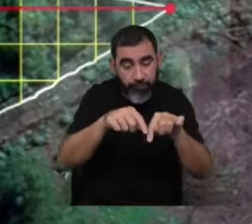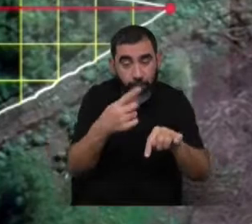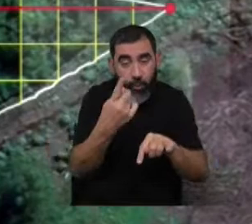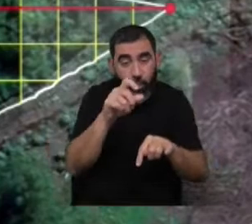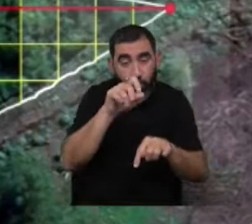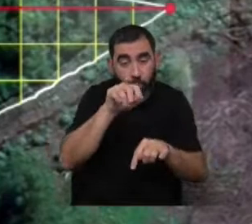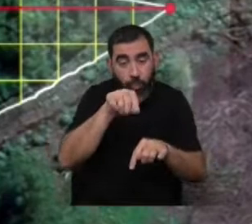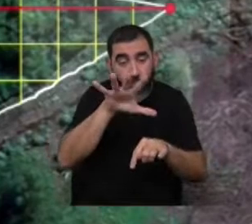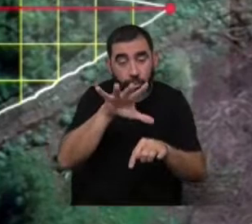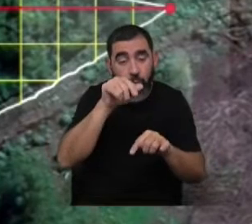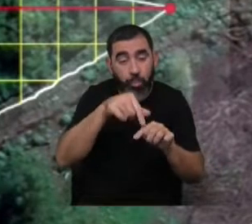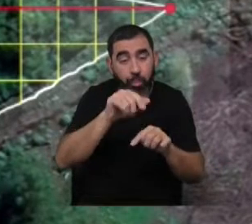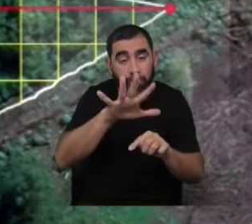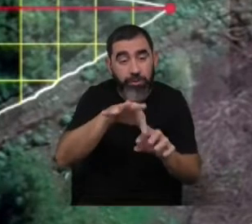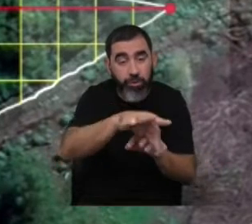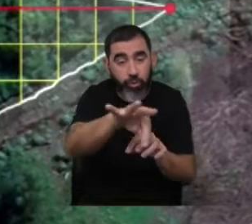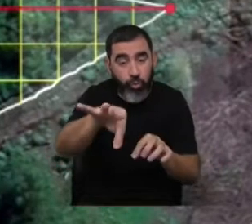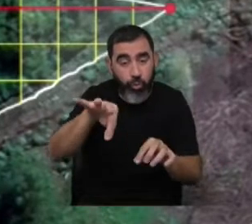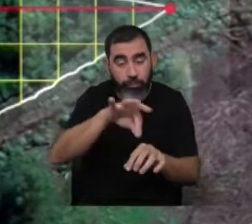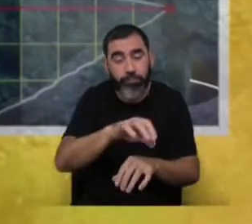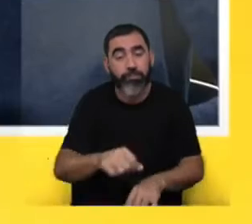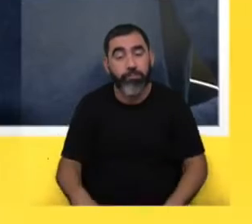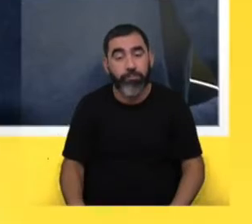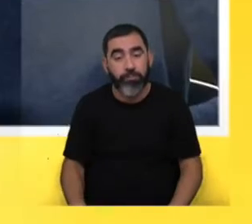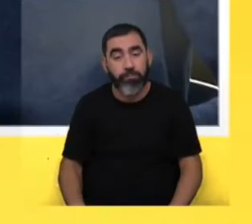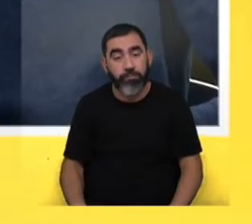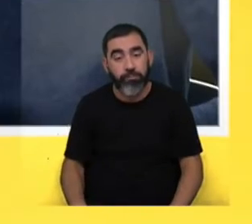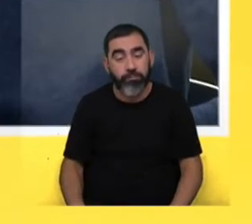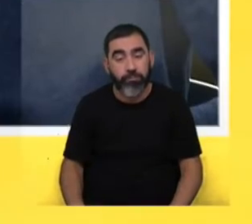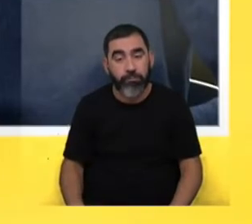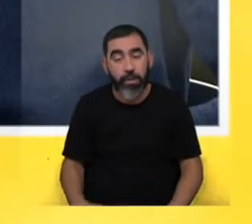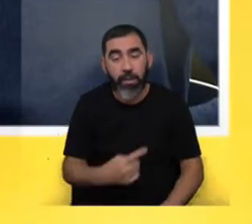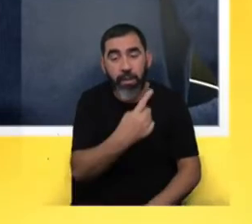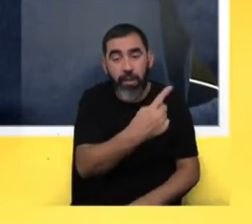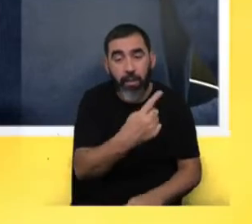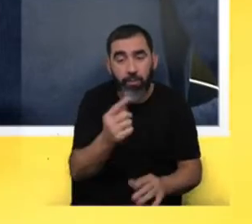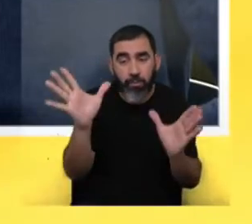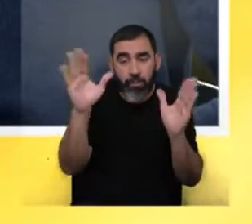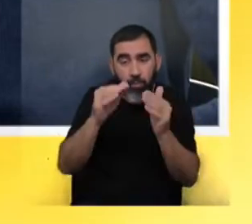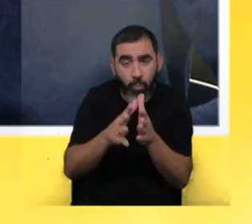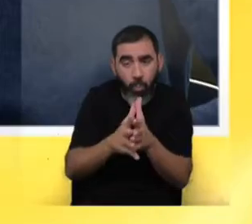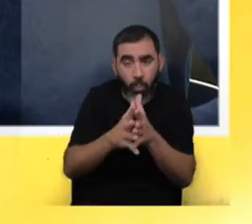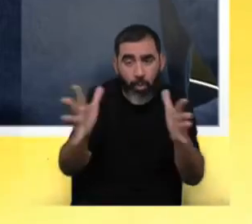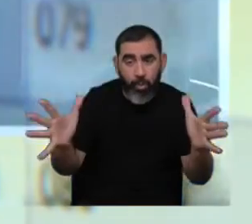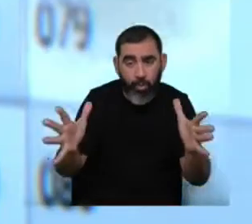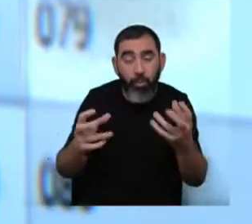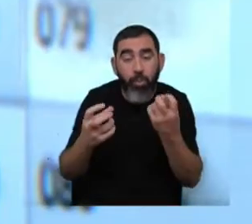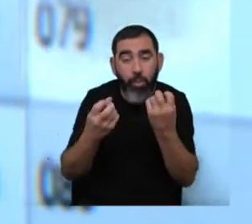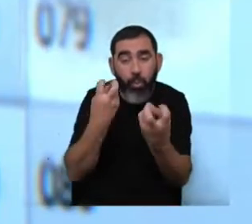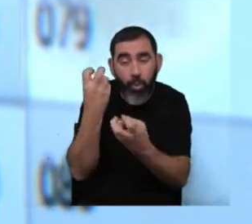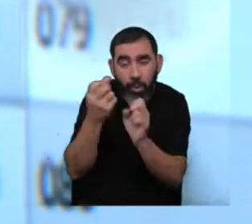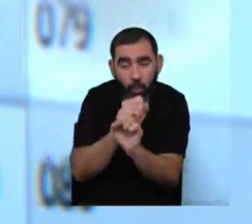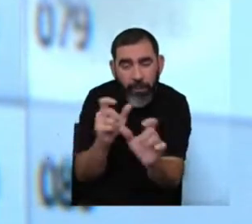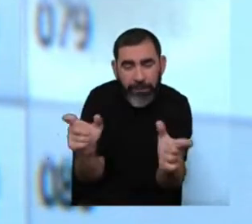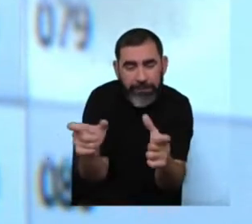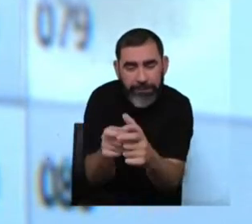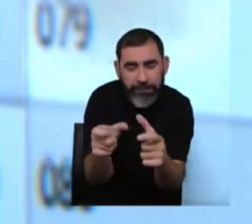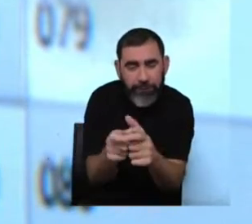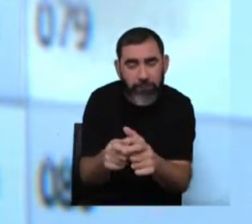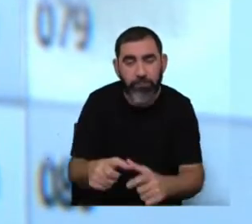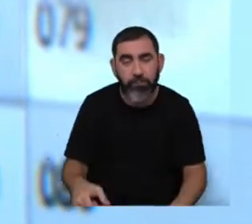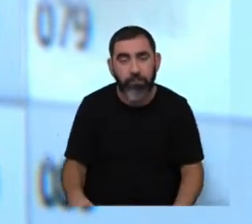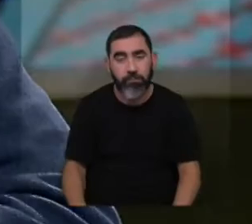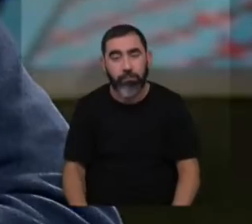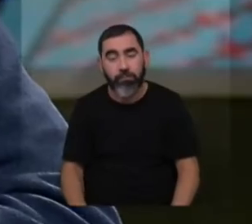trinchera donde se va a hacer la búsqueda. Exacto. Cada trinchera no puede ser más grande porque lo que estamos buscando puede ser muy chico. En